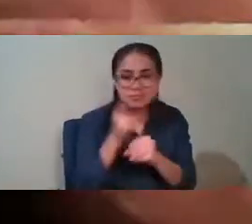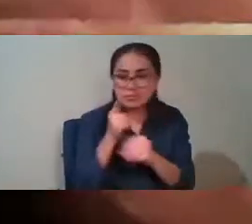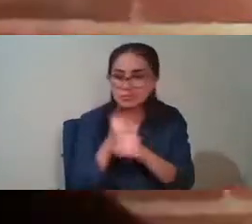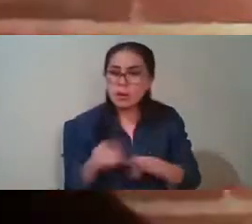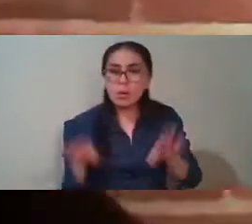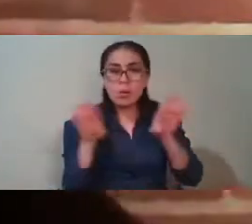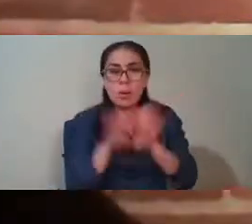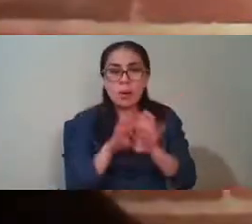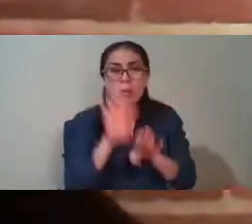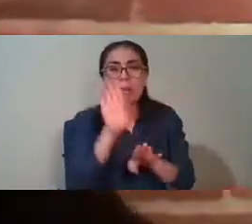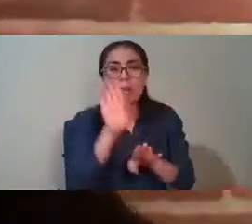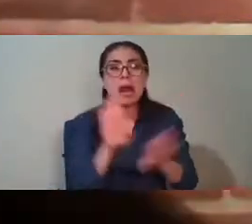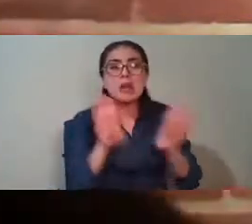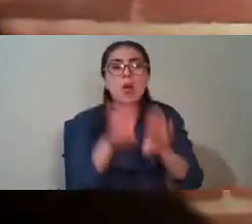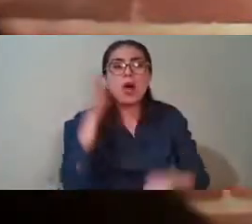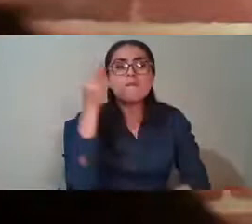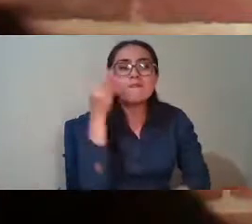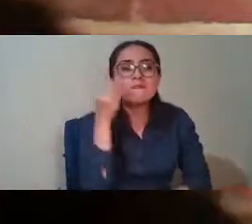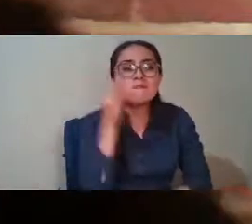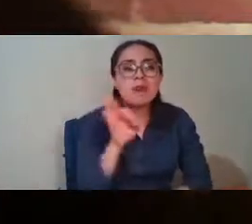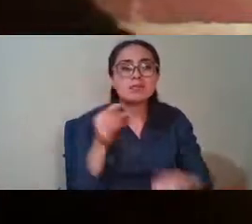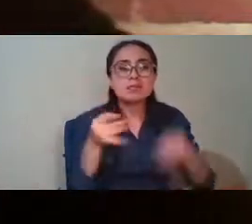una ficción.